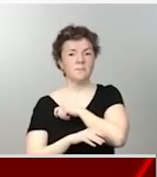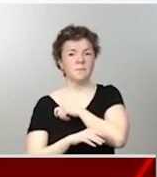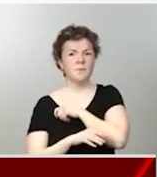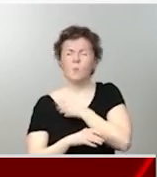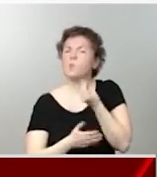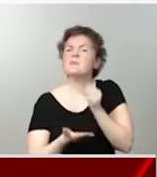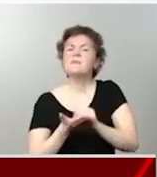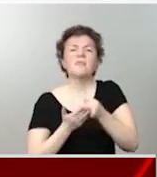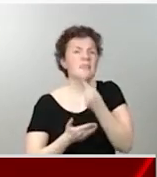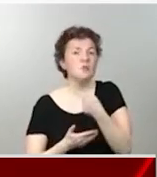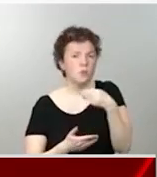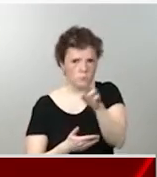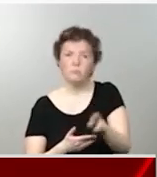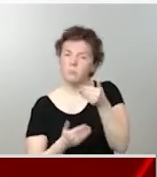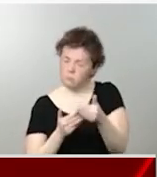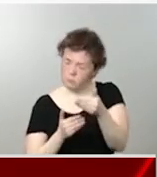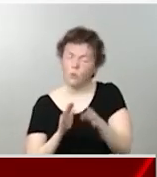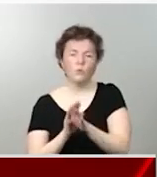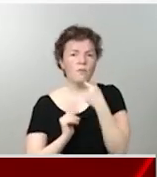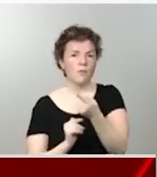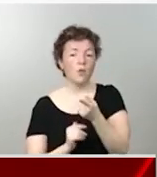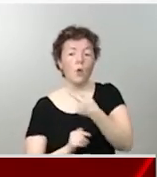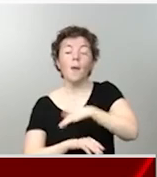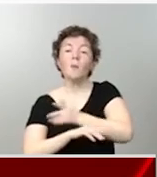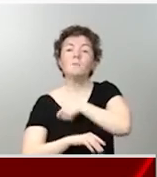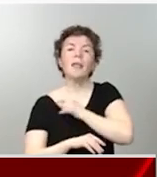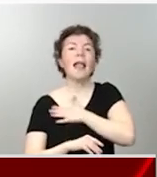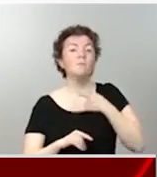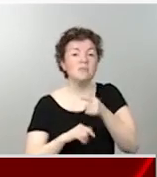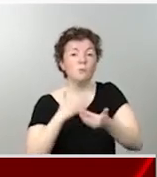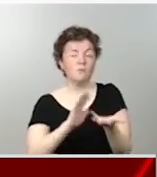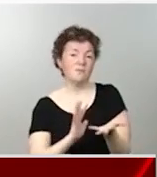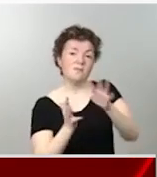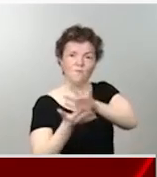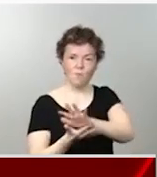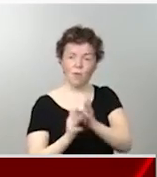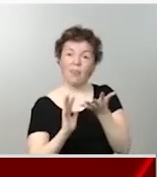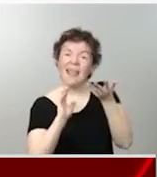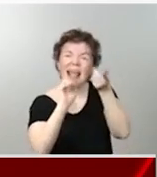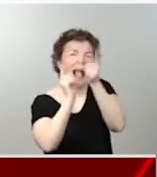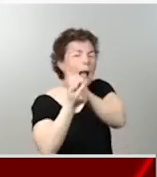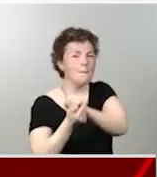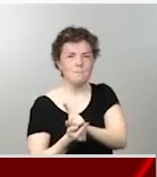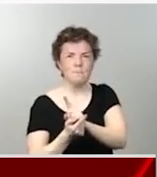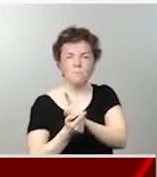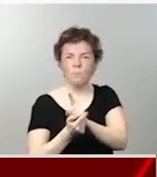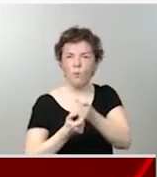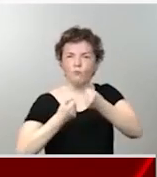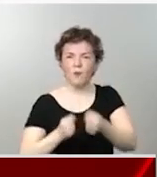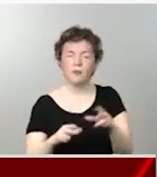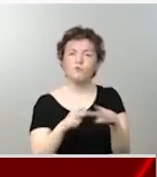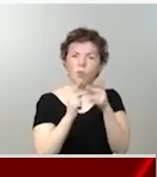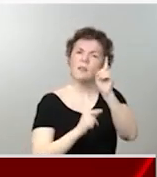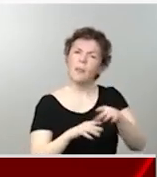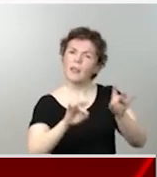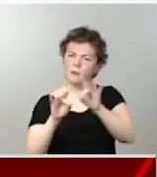medida. ¿Pero a la medida de quién? De gente que ha cometido delitos. O sea, a mí la reforma del Código Penal, por cuestiones técnicas, me gustará más esto o lo otro.